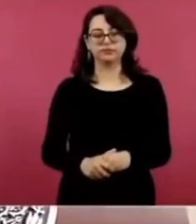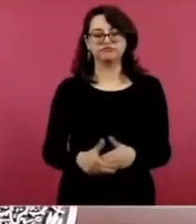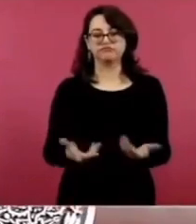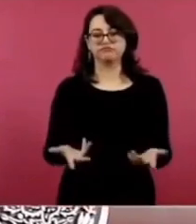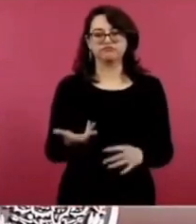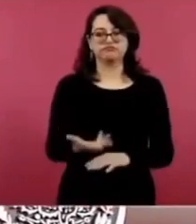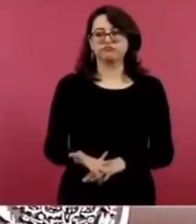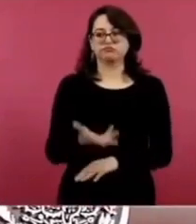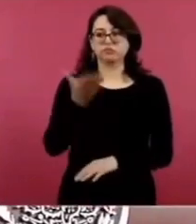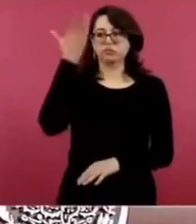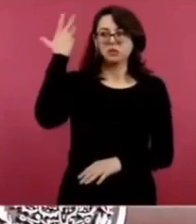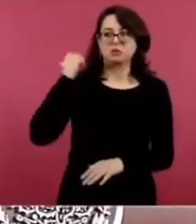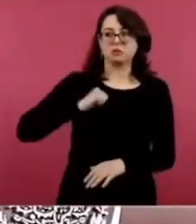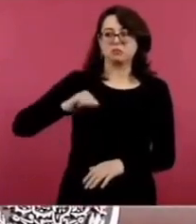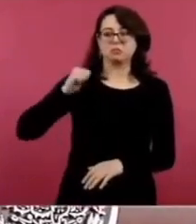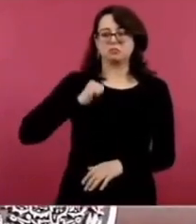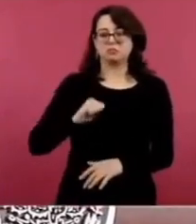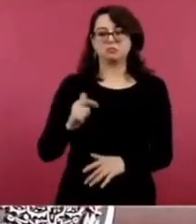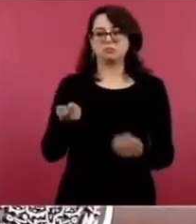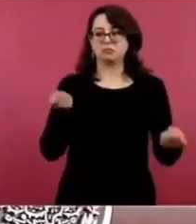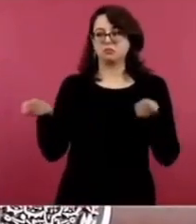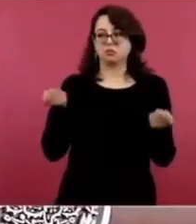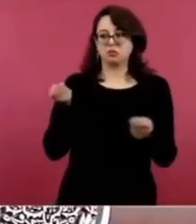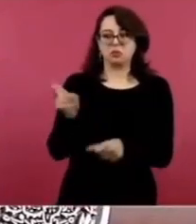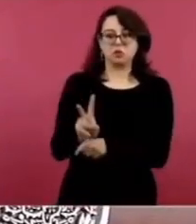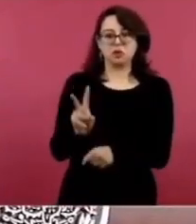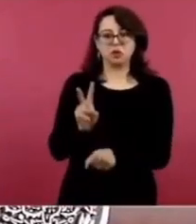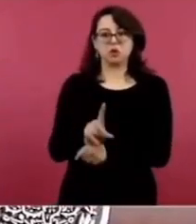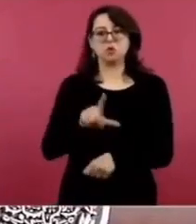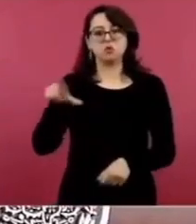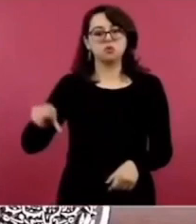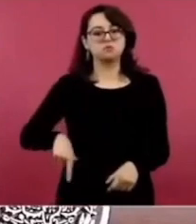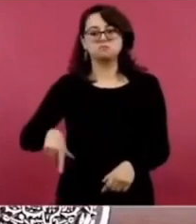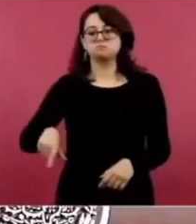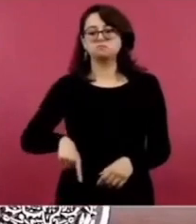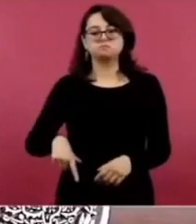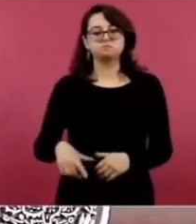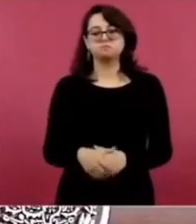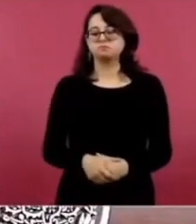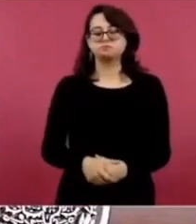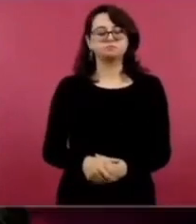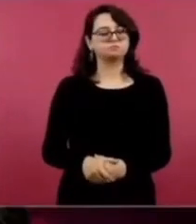la seguridad que hay ahora. Fue un proceso.